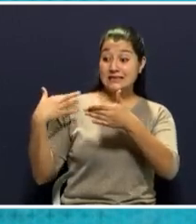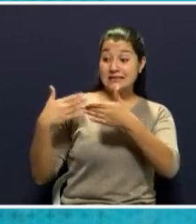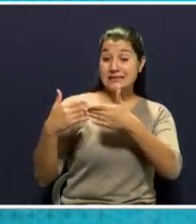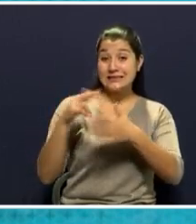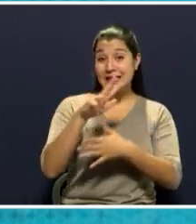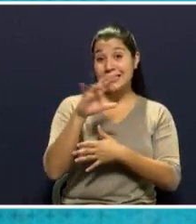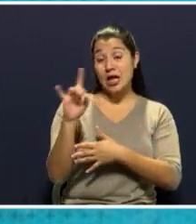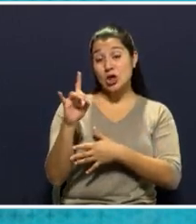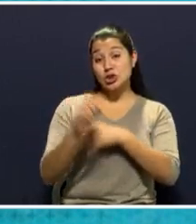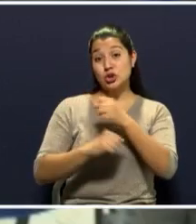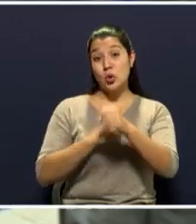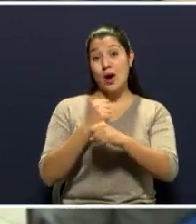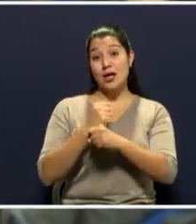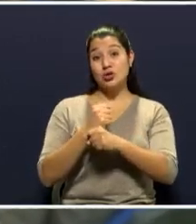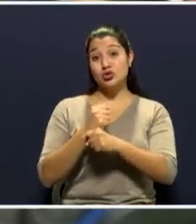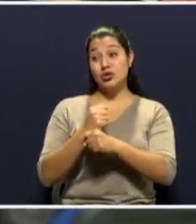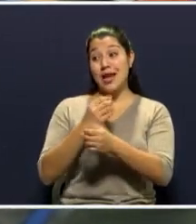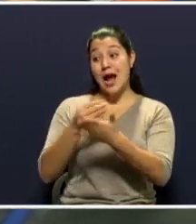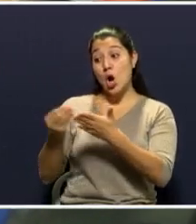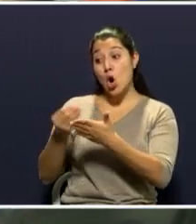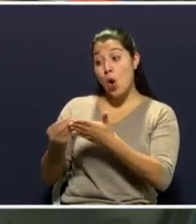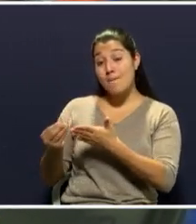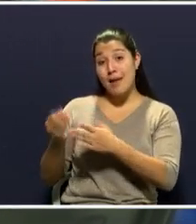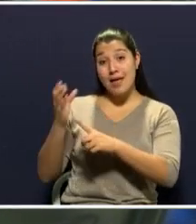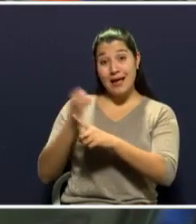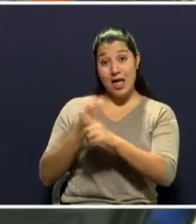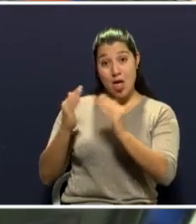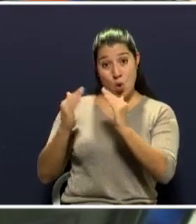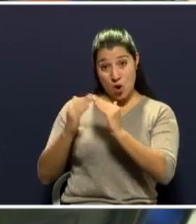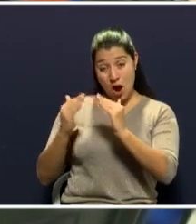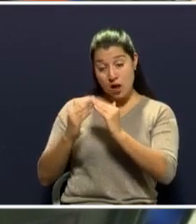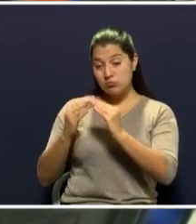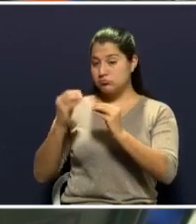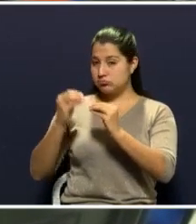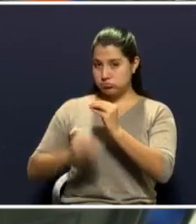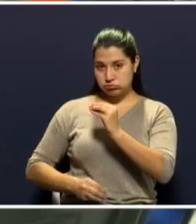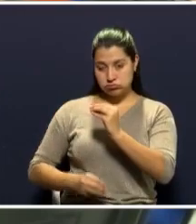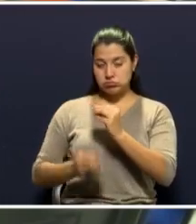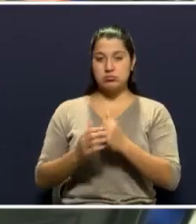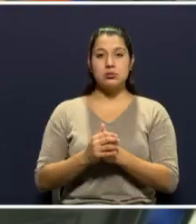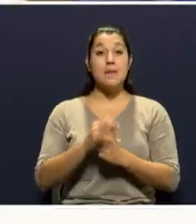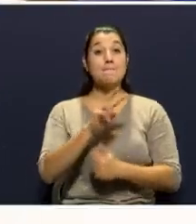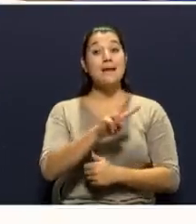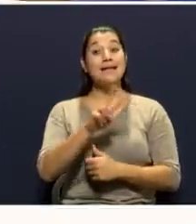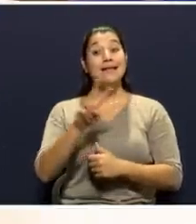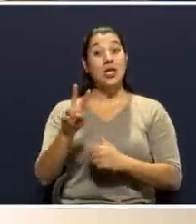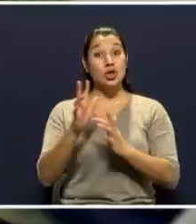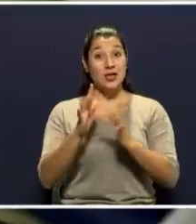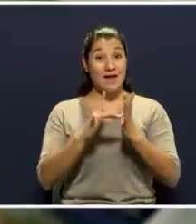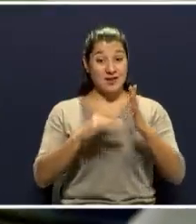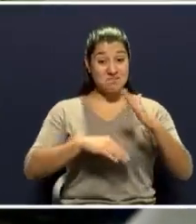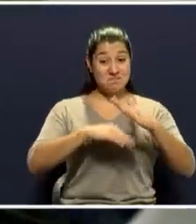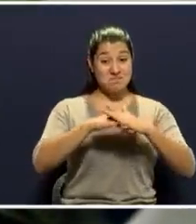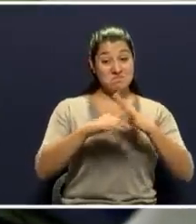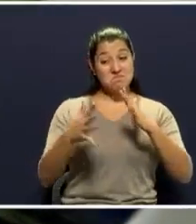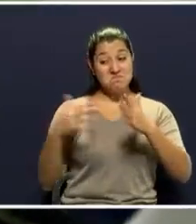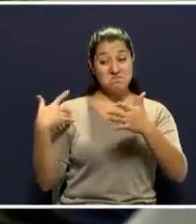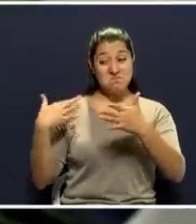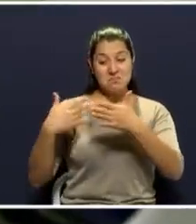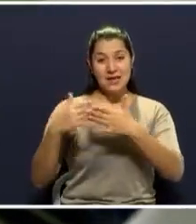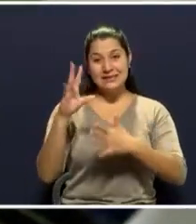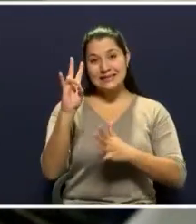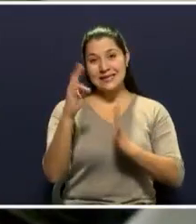en el consumo de los hogares. El Banco Central además informó que al 22 de abril cerca de 7.000 empresas con alrededor